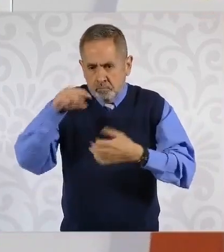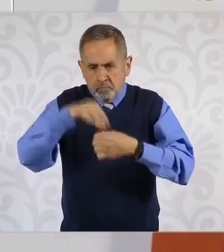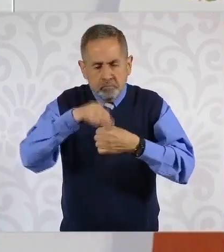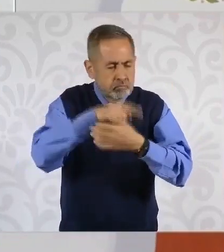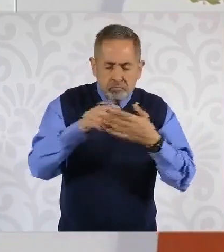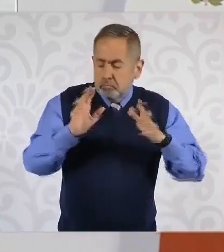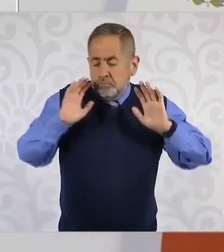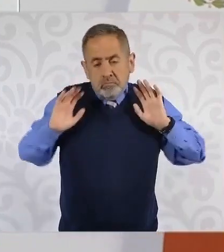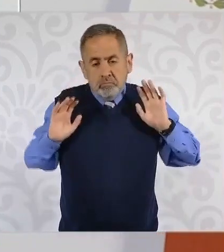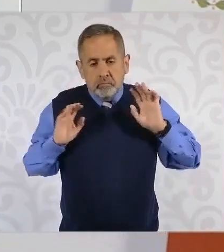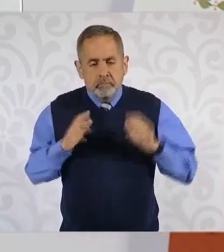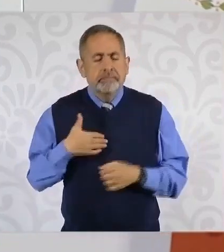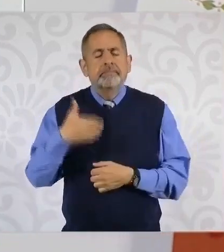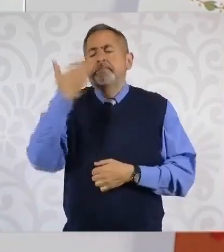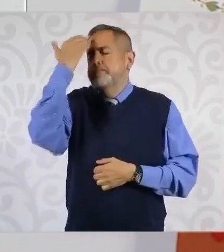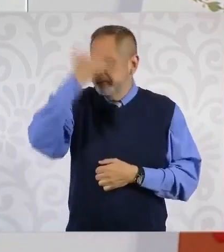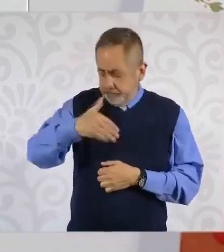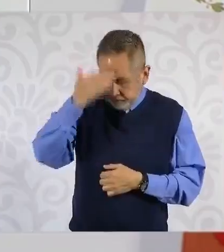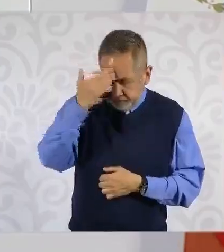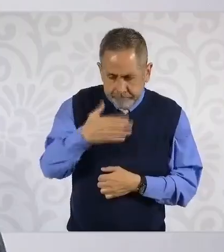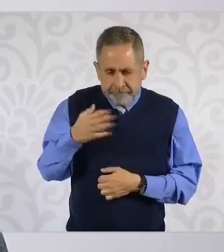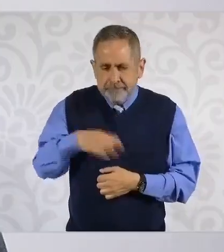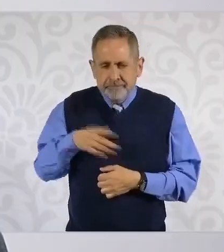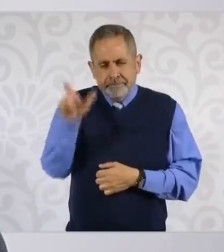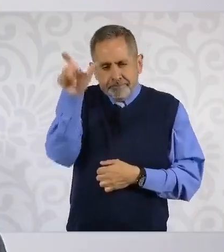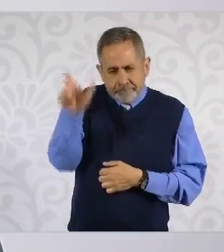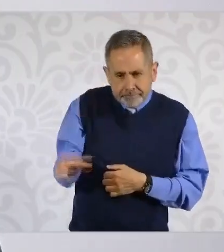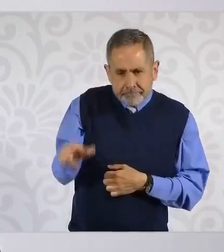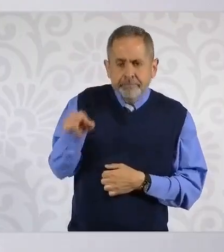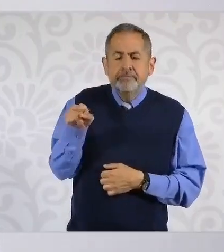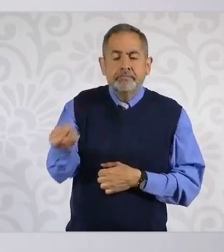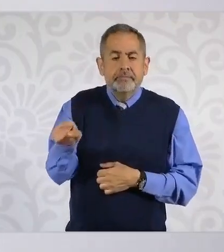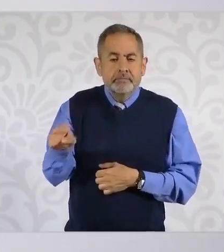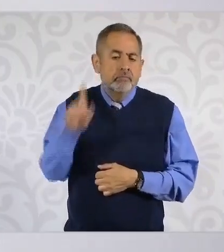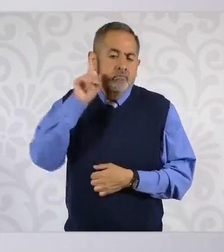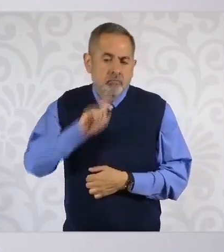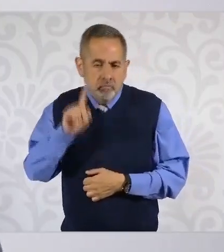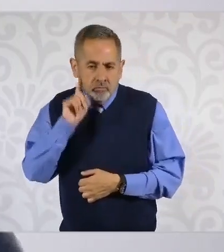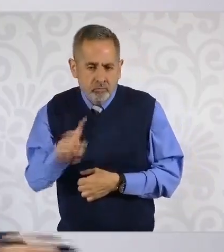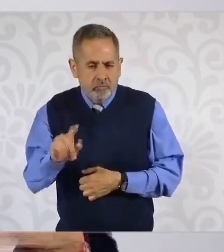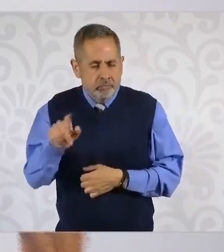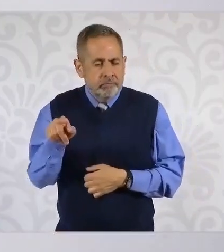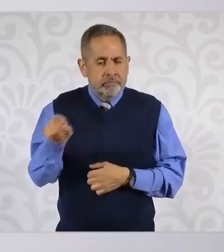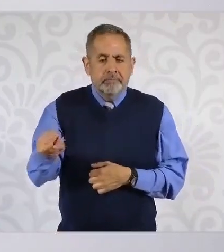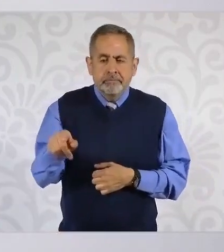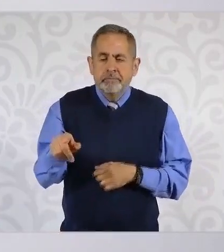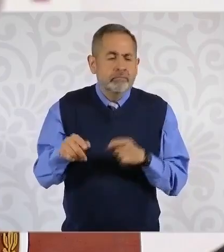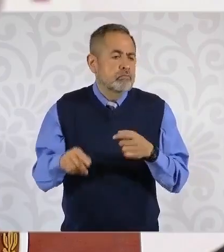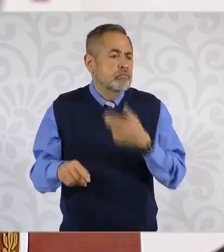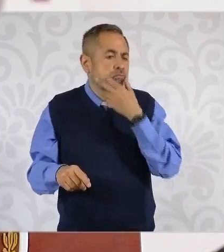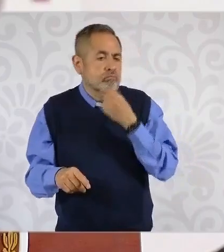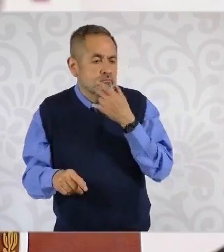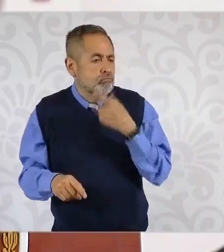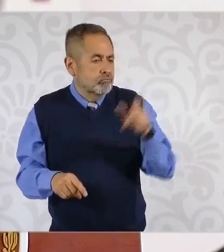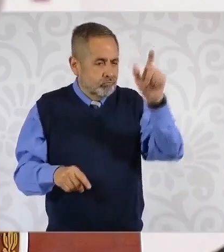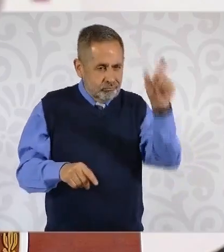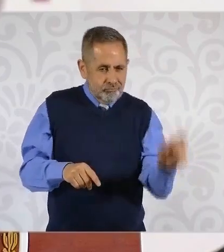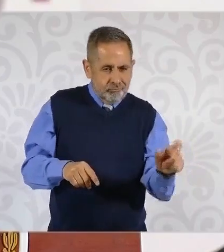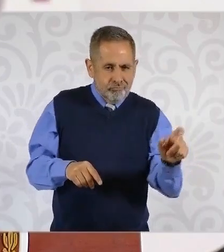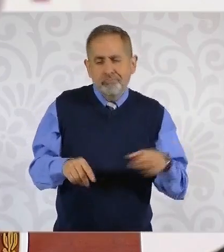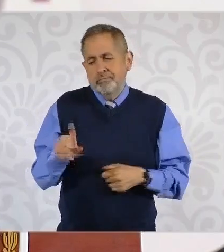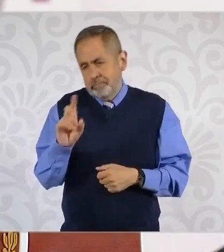ellos, tanto la característica de la candidata del Partido Demócrata como del candidato del